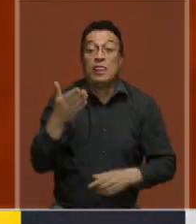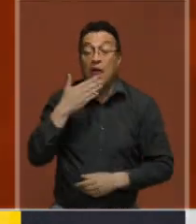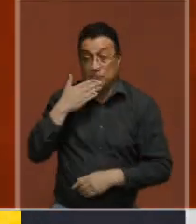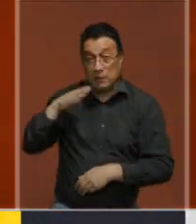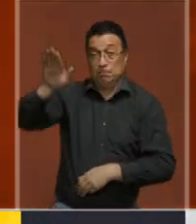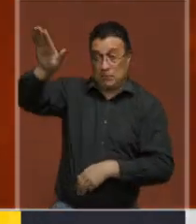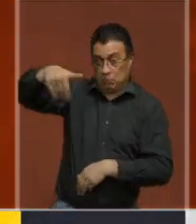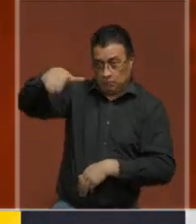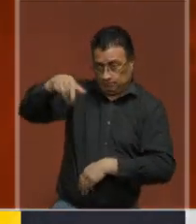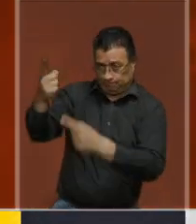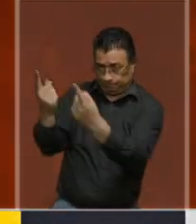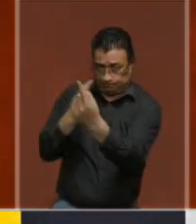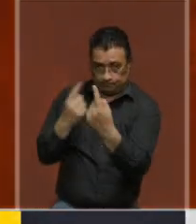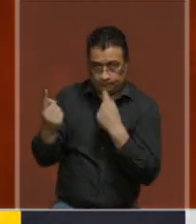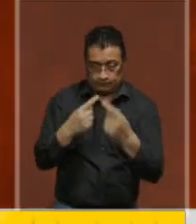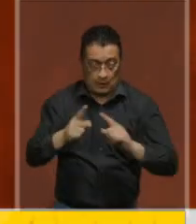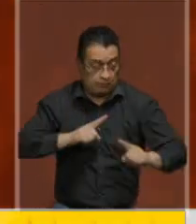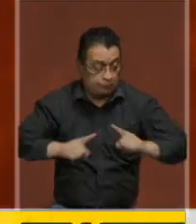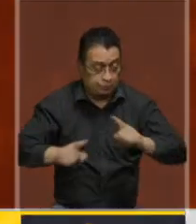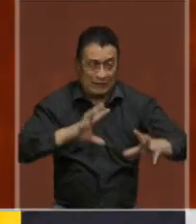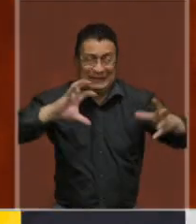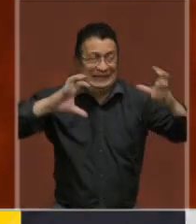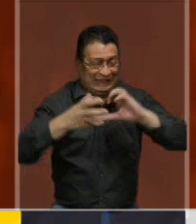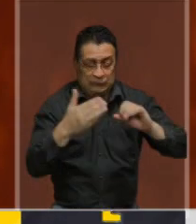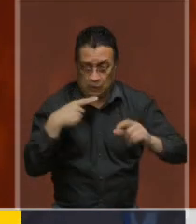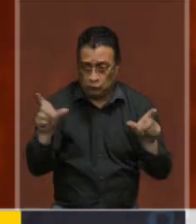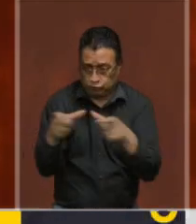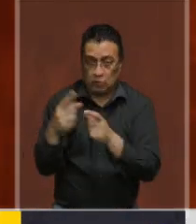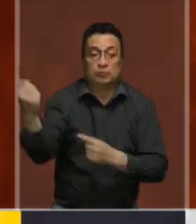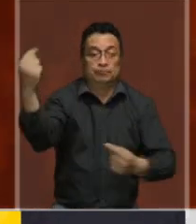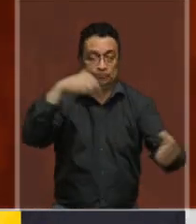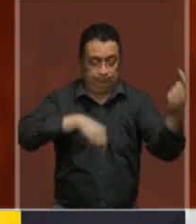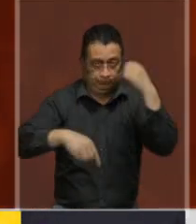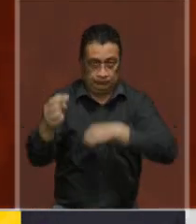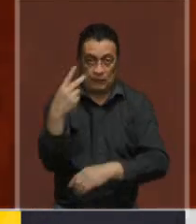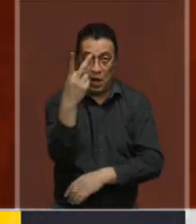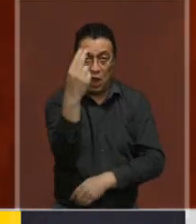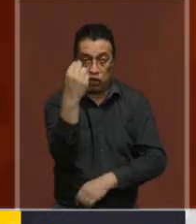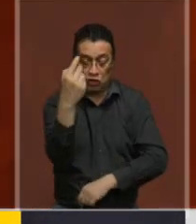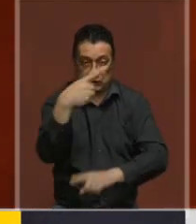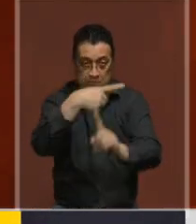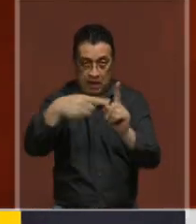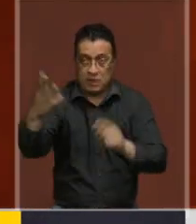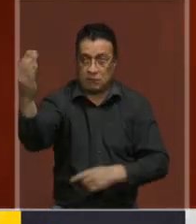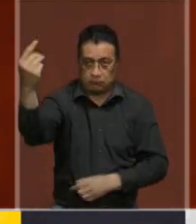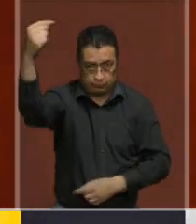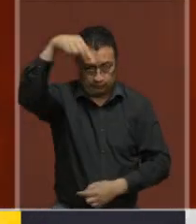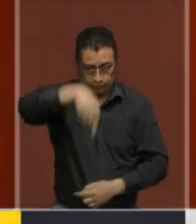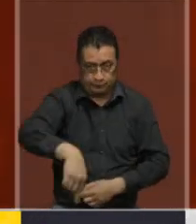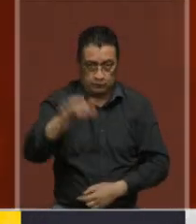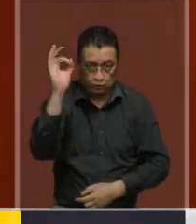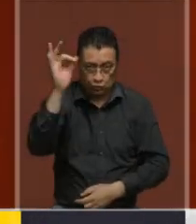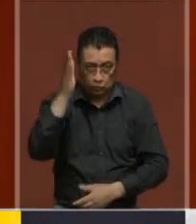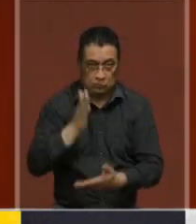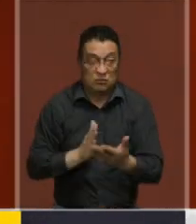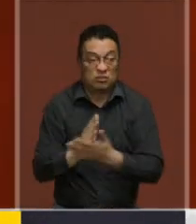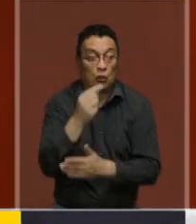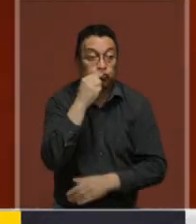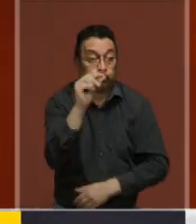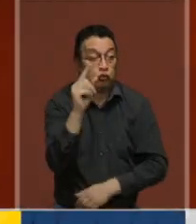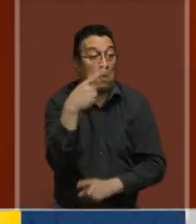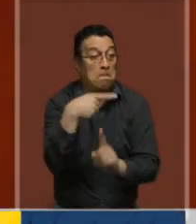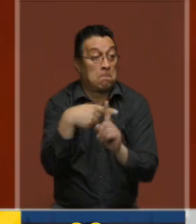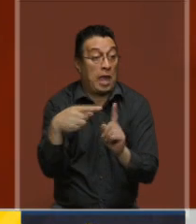Comité de Gestión de Riesgo y Desastre, y por tanto van a llegar, están citados a las 12:30 horas, o sea, prácticamente en 30 minutos